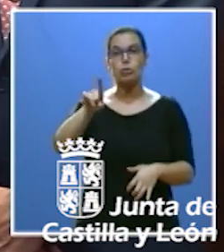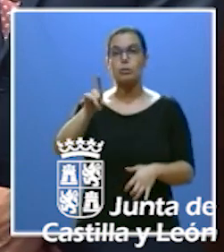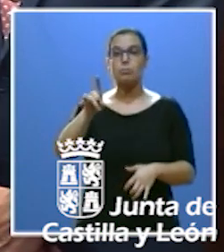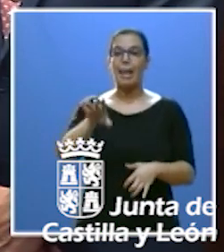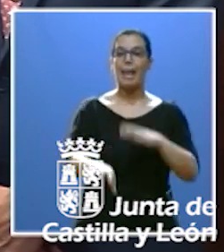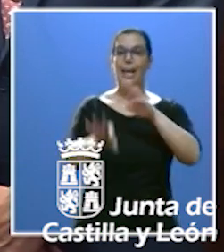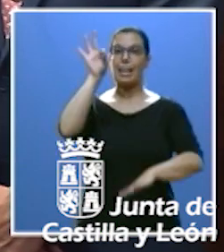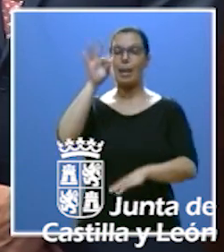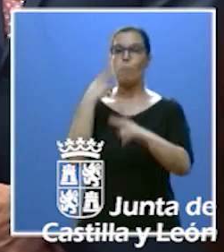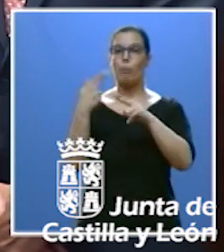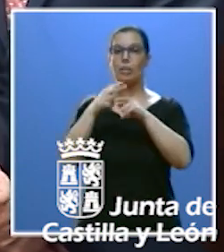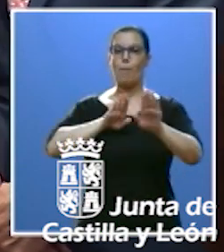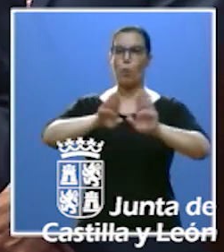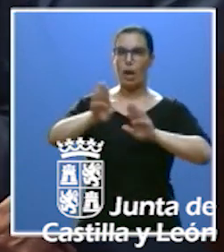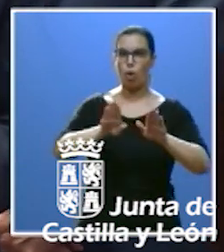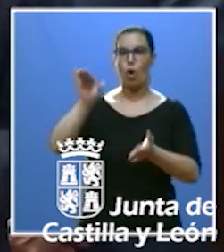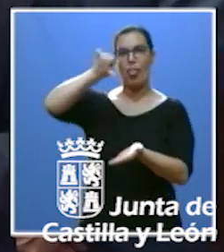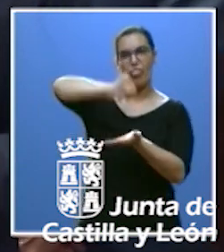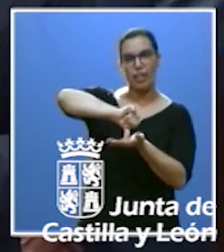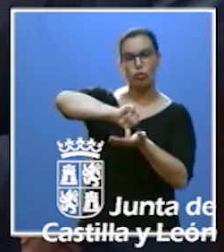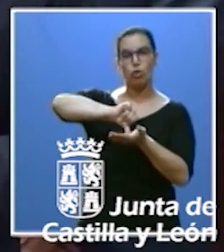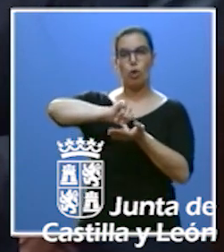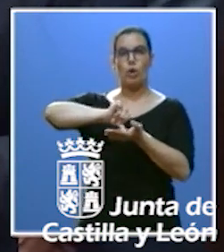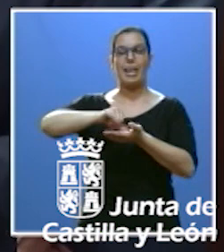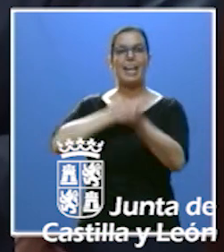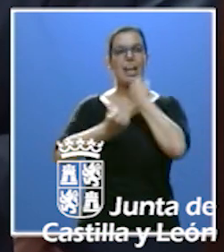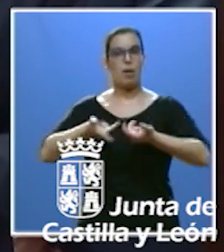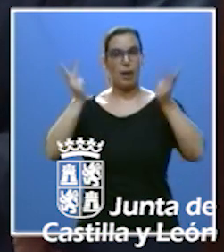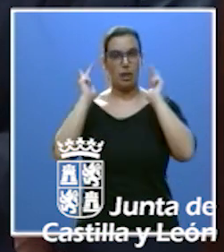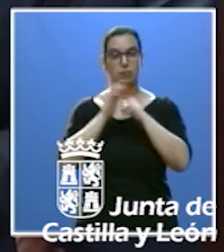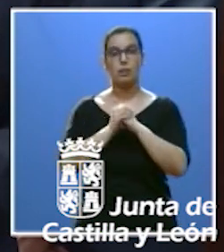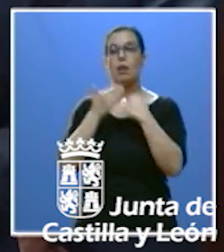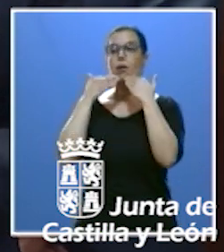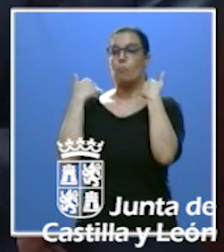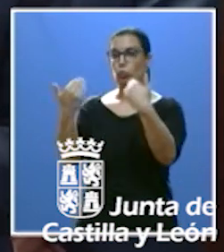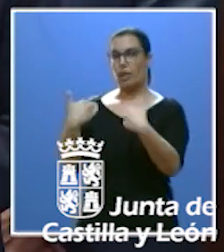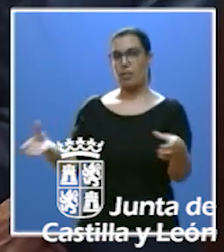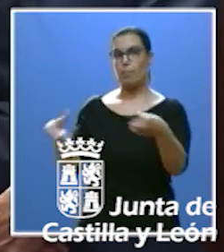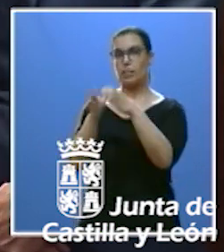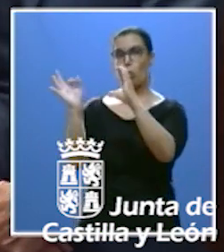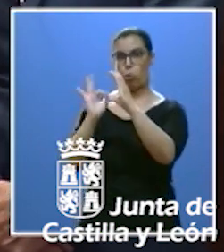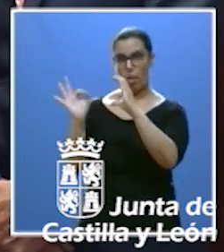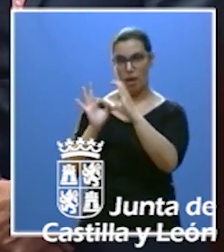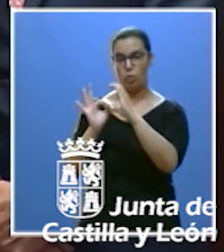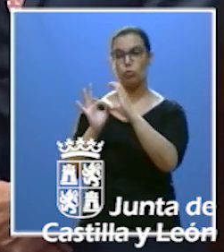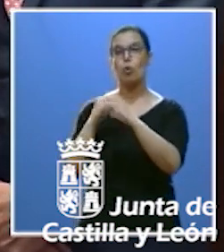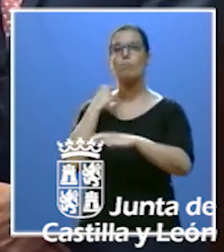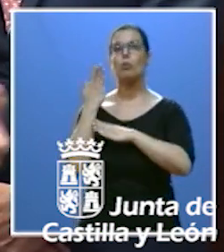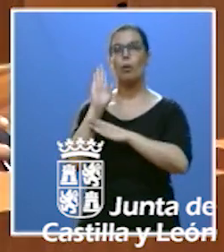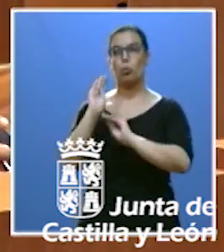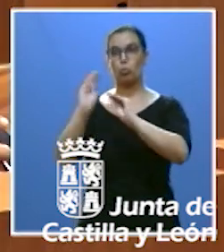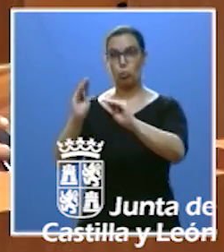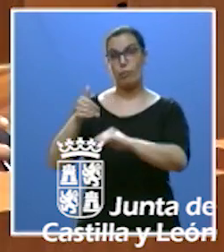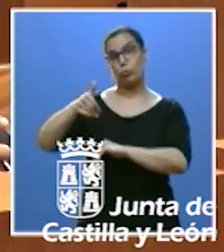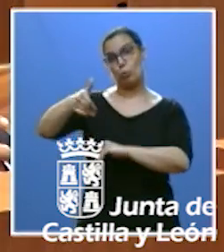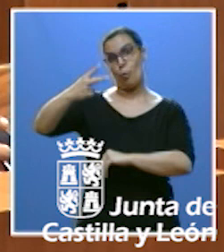políticas de moderación, de centro y liberales. Muchas gracias al Partido de Ciudadanos y a su portavoz y